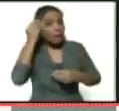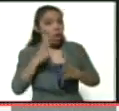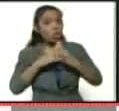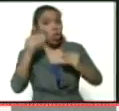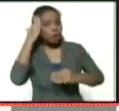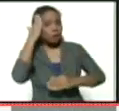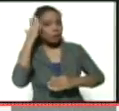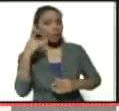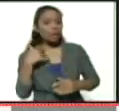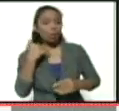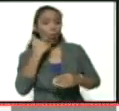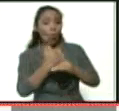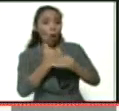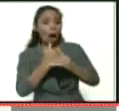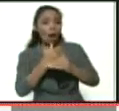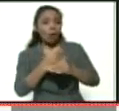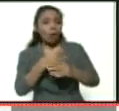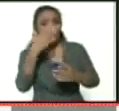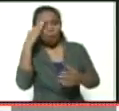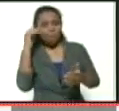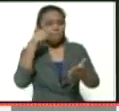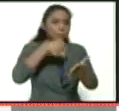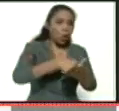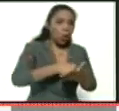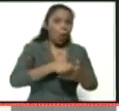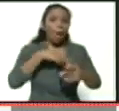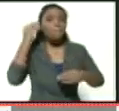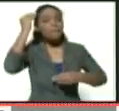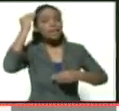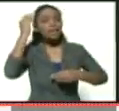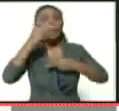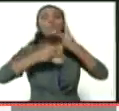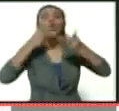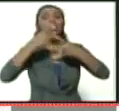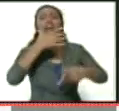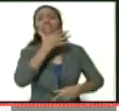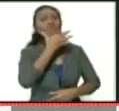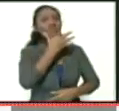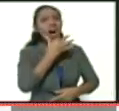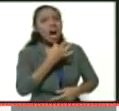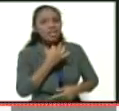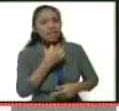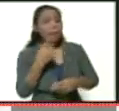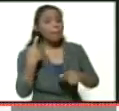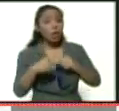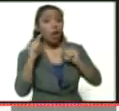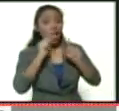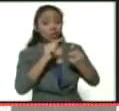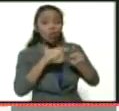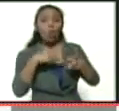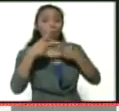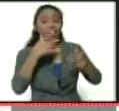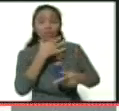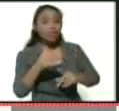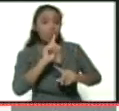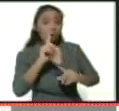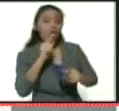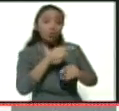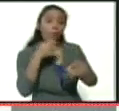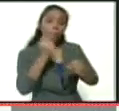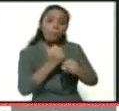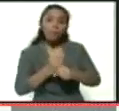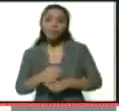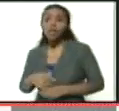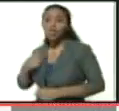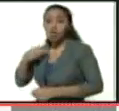terminan estrellados, porque creen que la política es de un día para otro. Ah, si algo vale aquí es la constancia. Aquí estoy leyendo también,